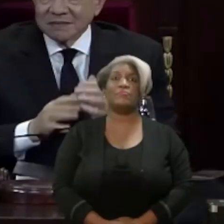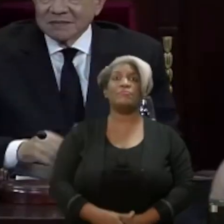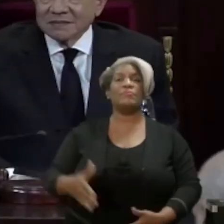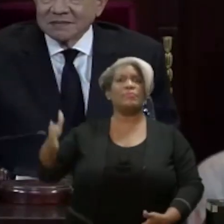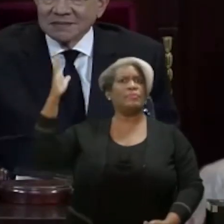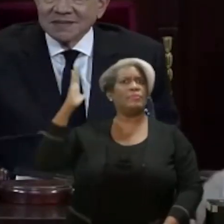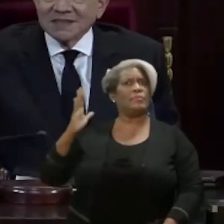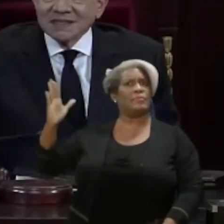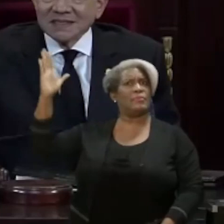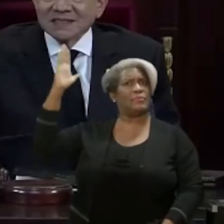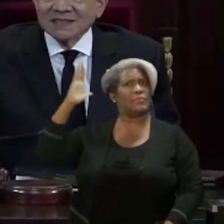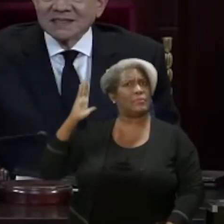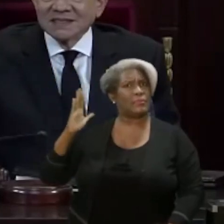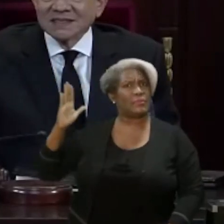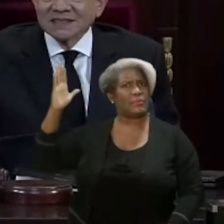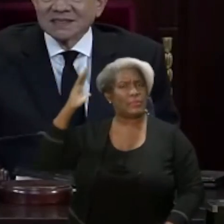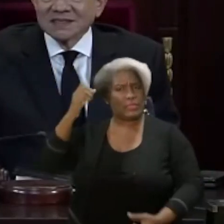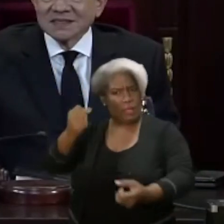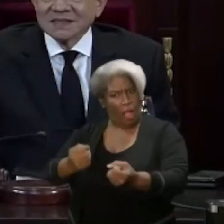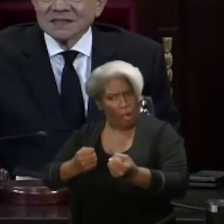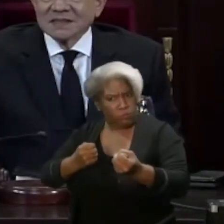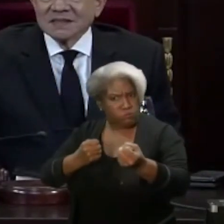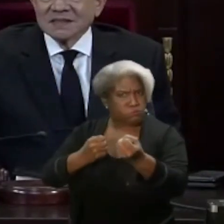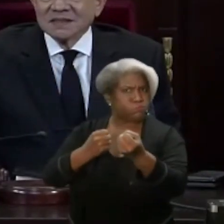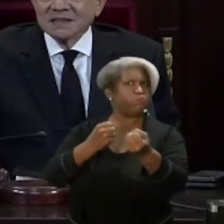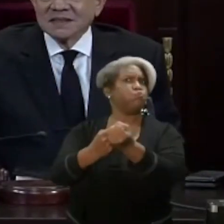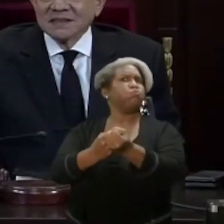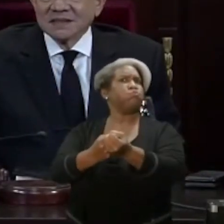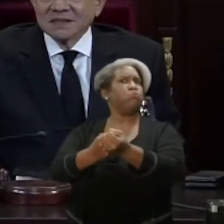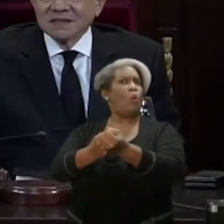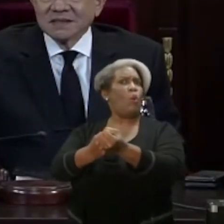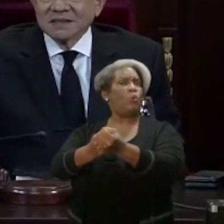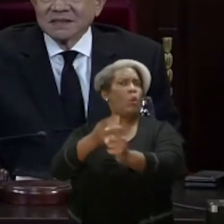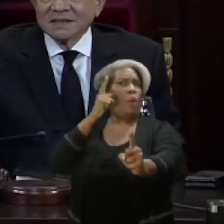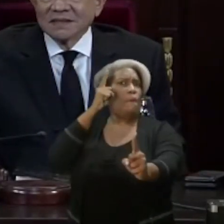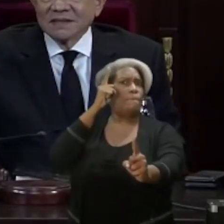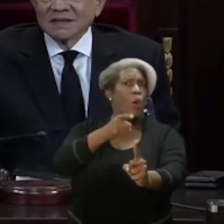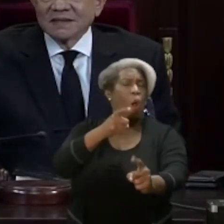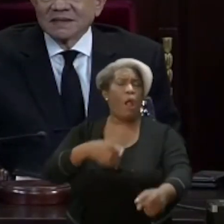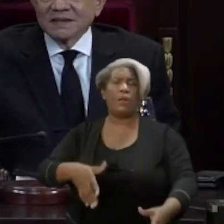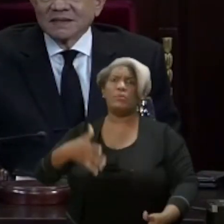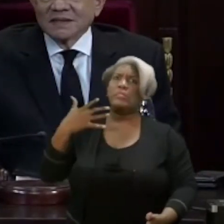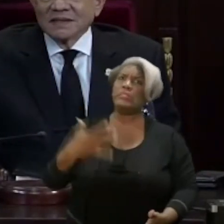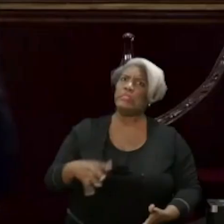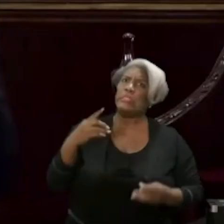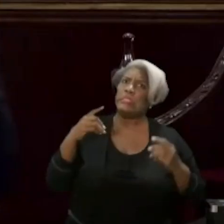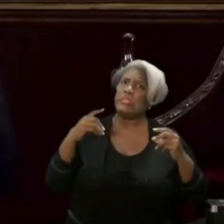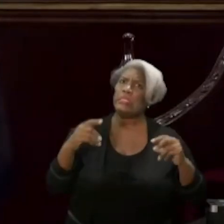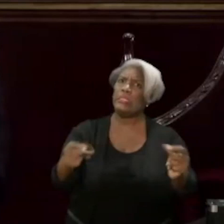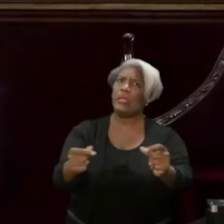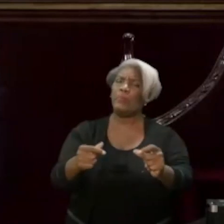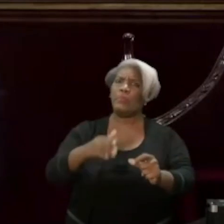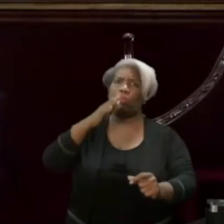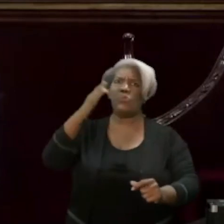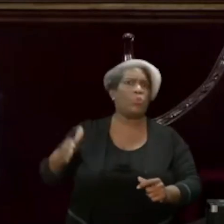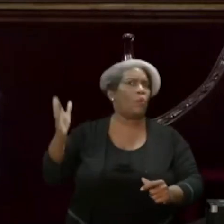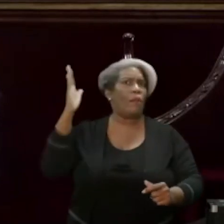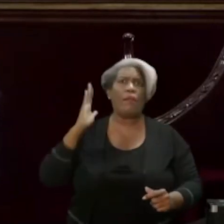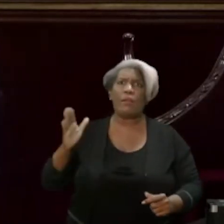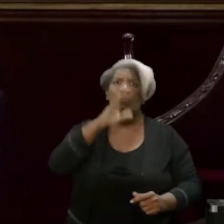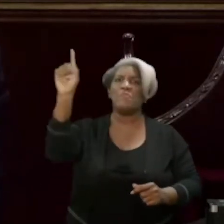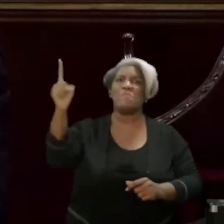Nunca antes se había dado una ayuda directa ni atendido tan rápidamente a los afectados tras un desastre